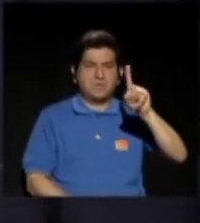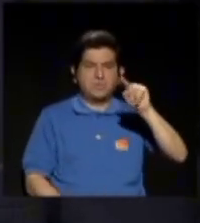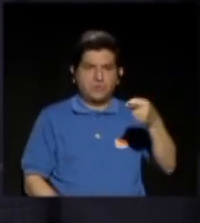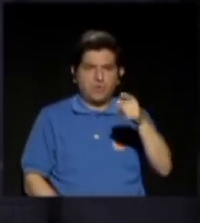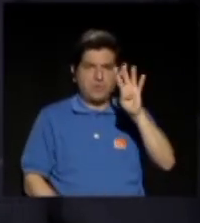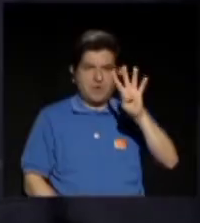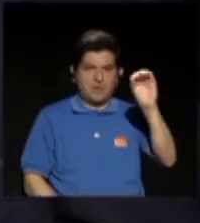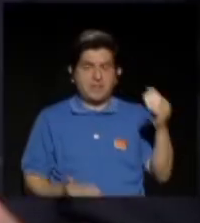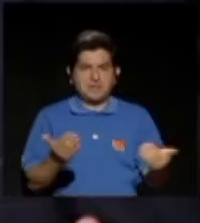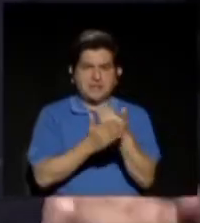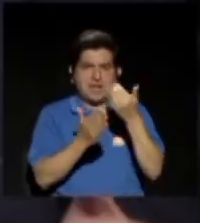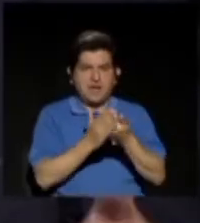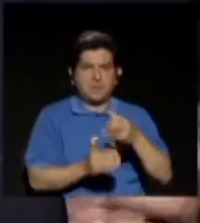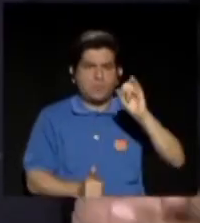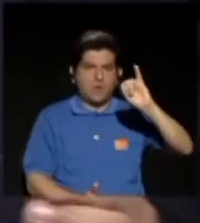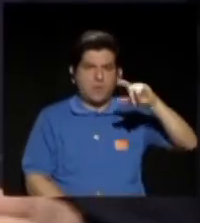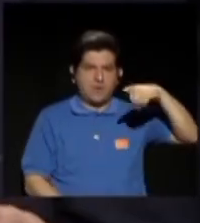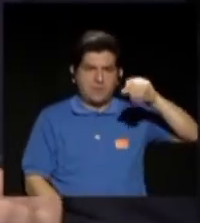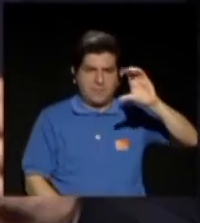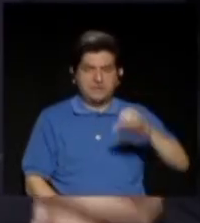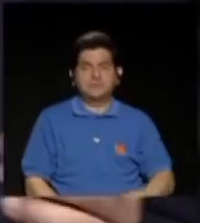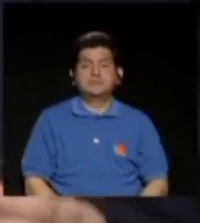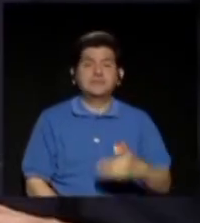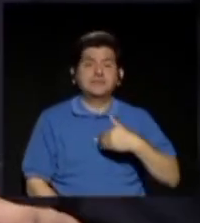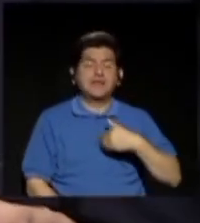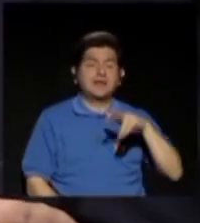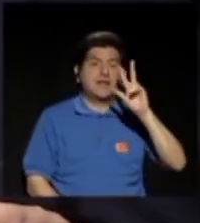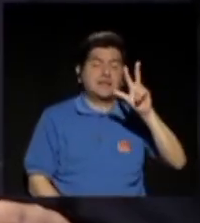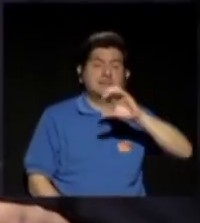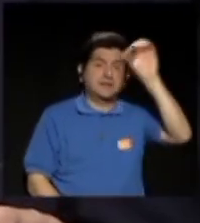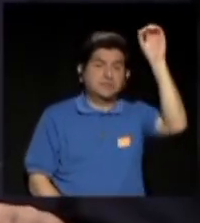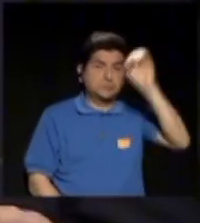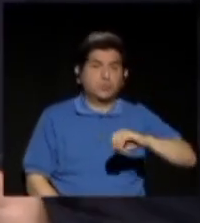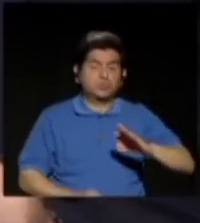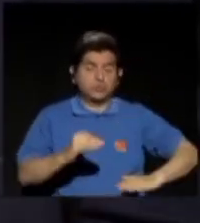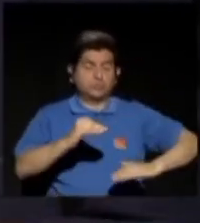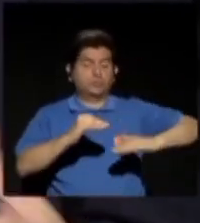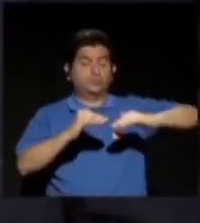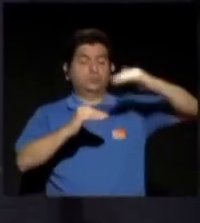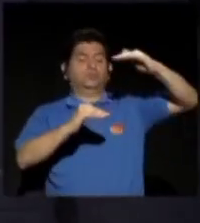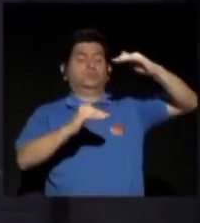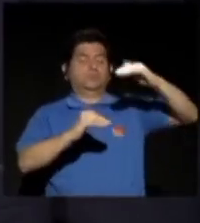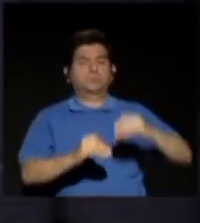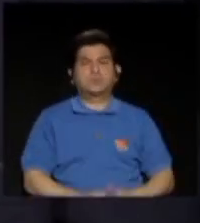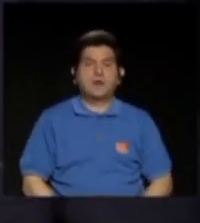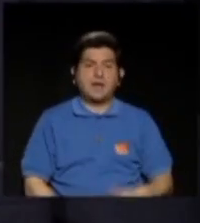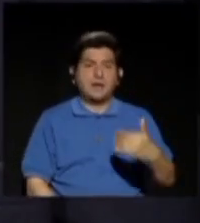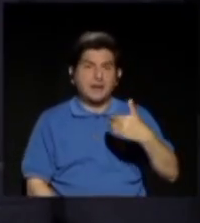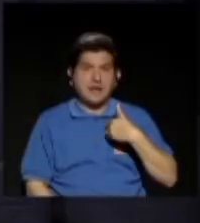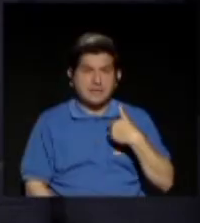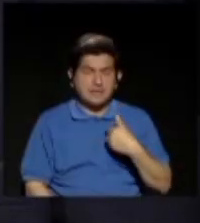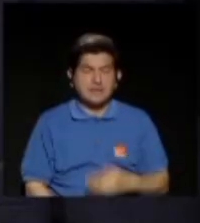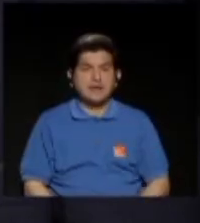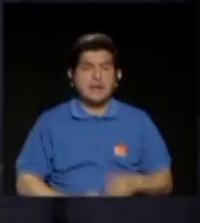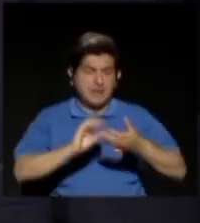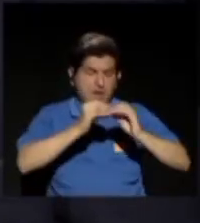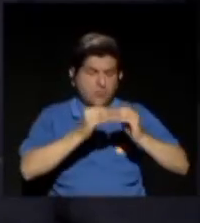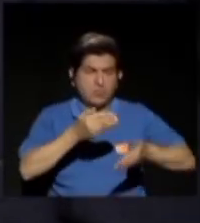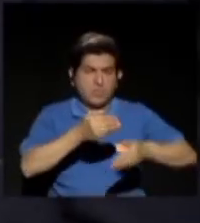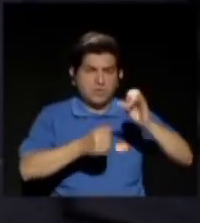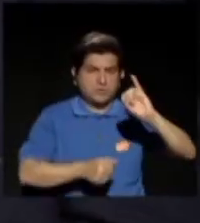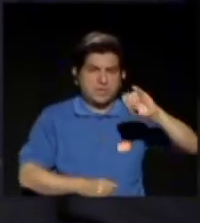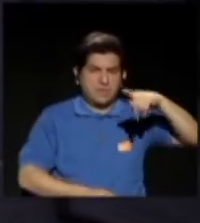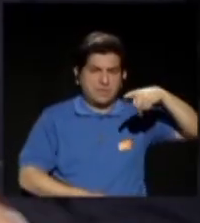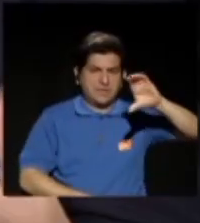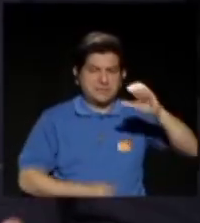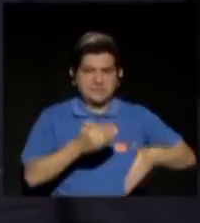nuevo índice. Quiere decir que tenemos casi 3 puntos porcentuales más respecto a lo que se tenía en el índice anterior.